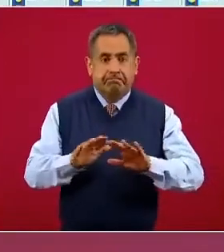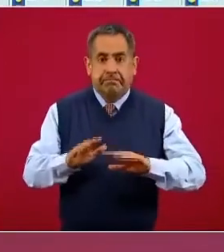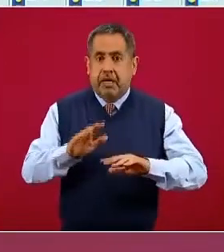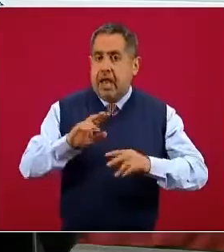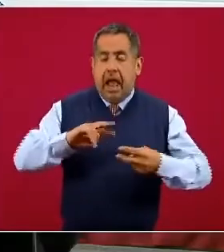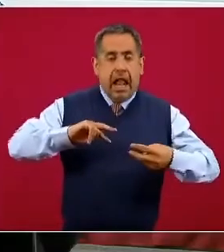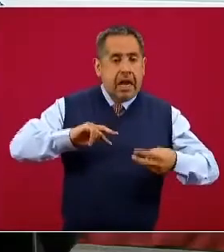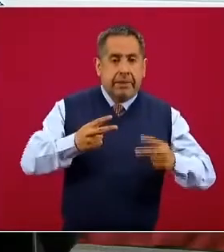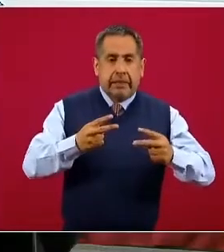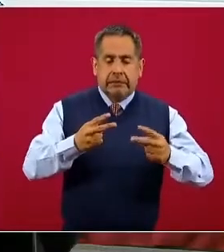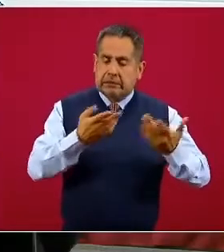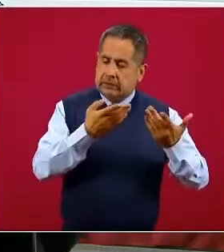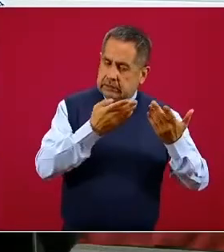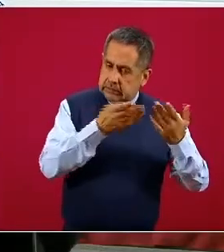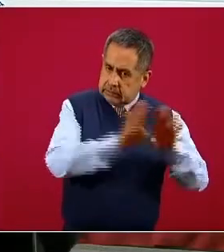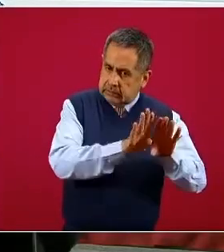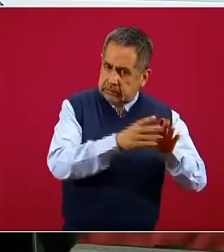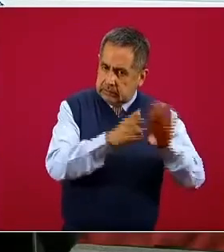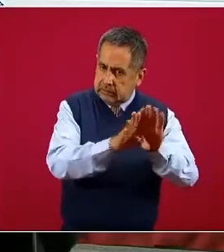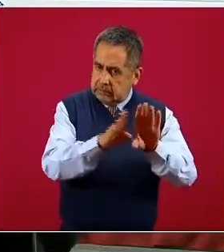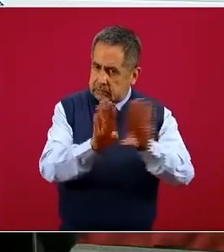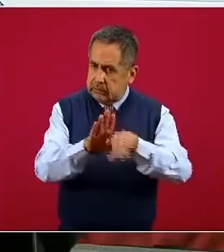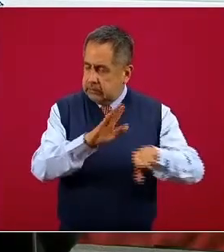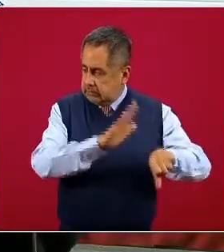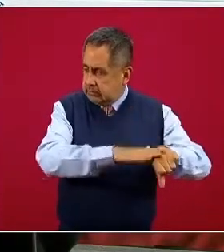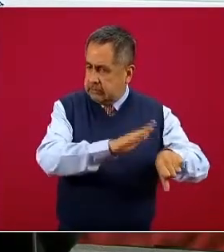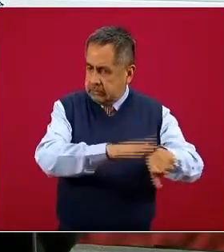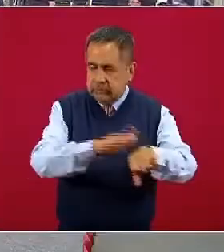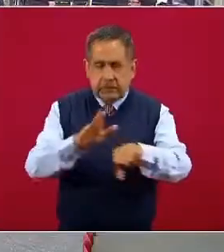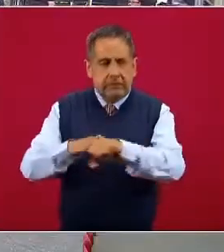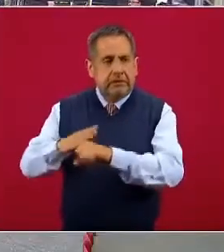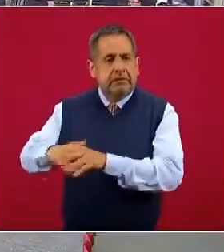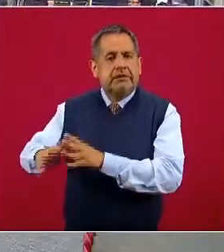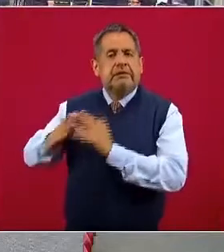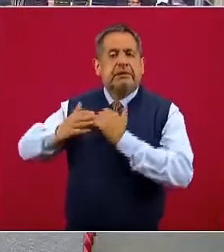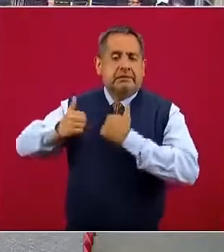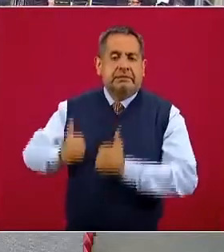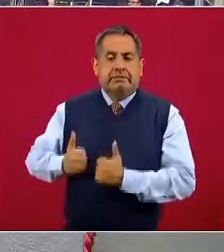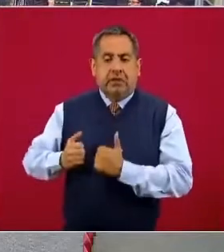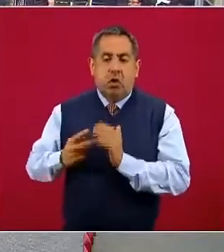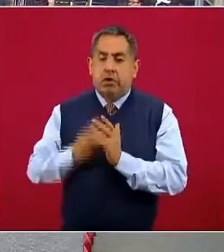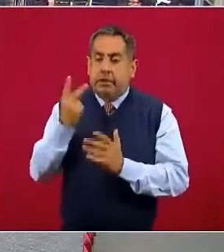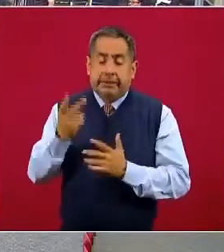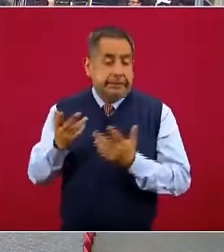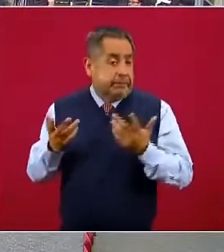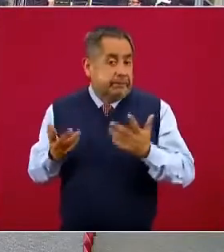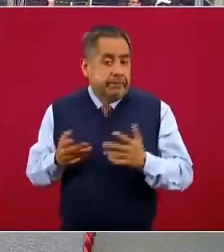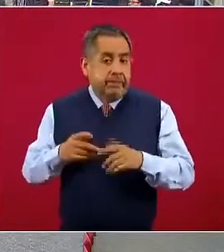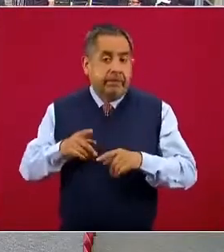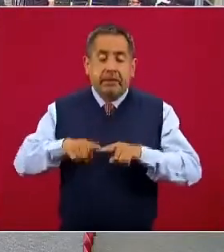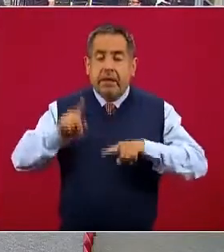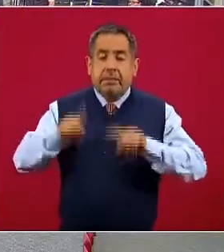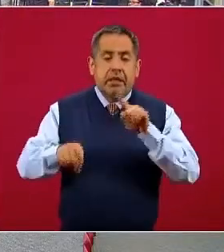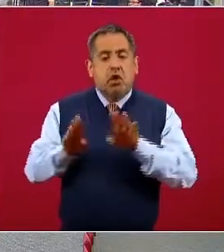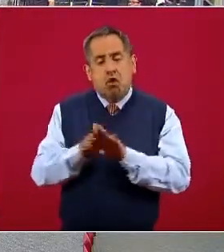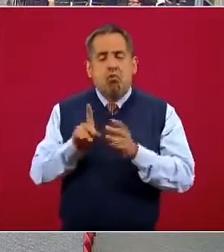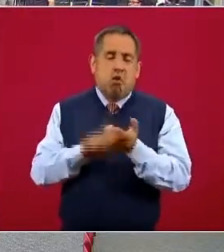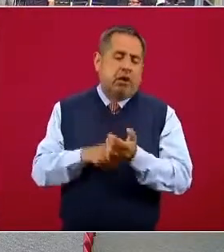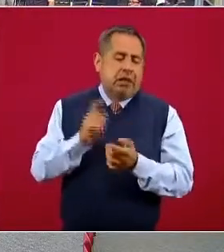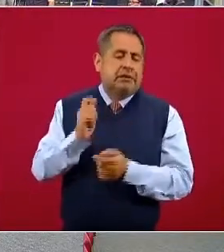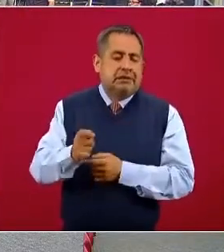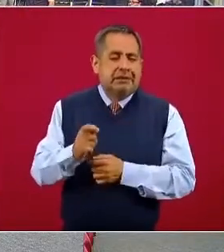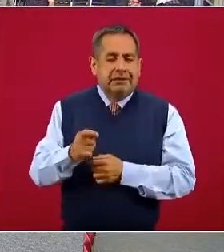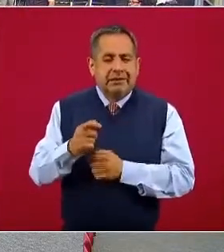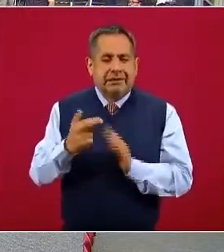revés, vuelve entonces nuevamente a emitir ese riesgo, y por lo tanto eleva las restricciones en los